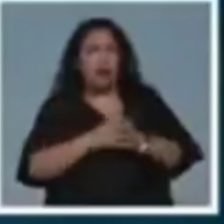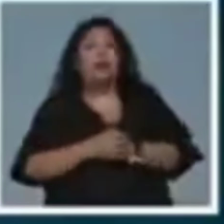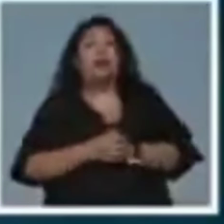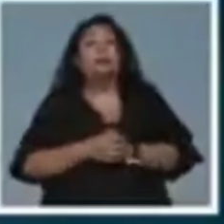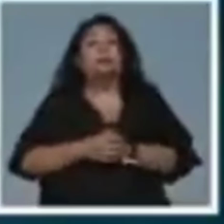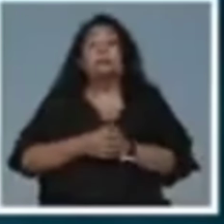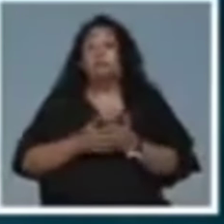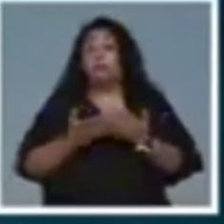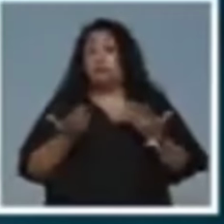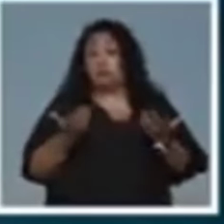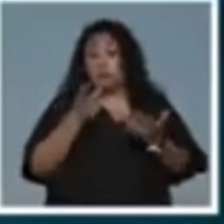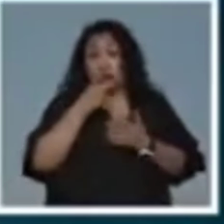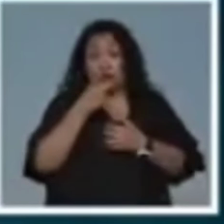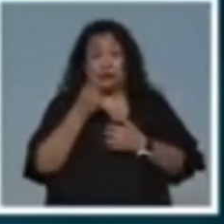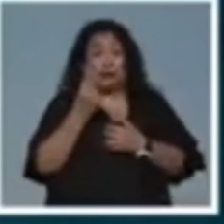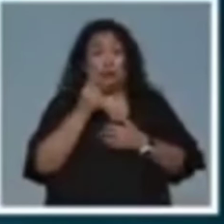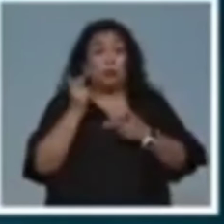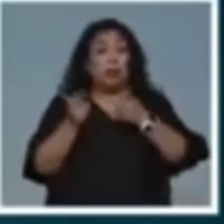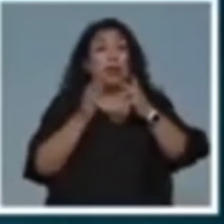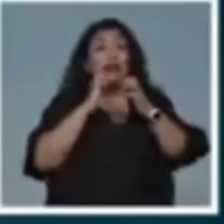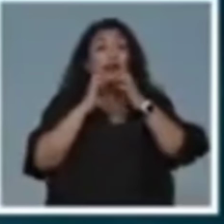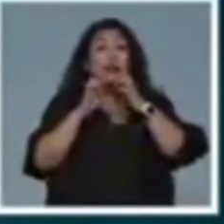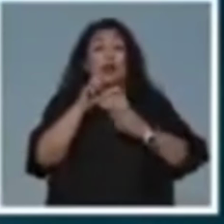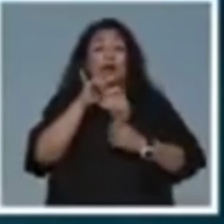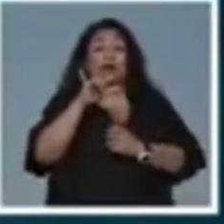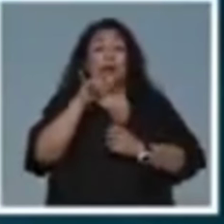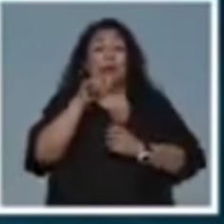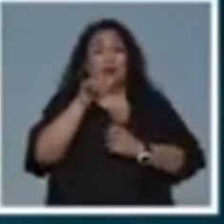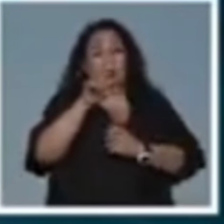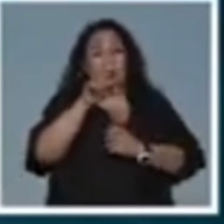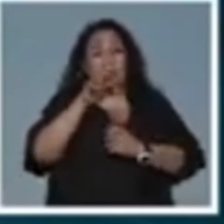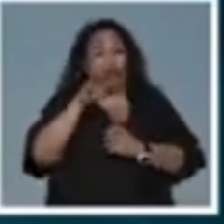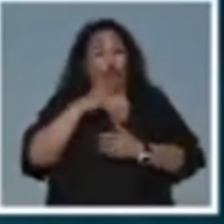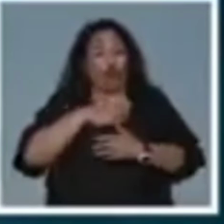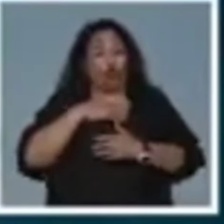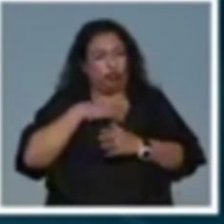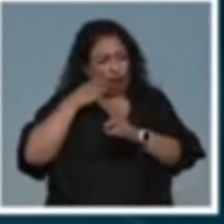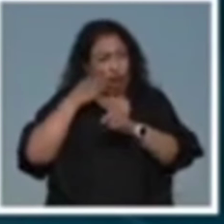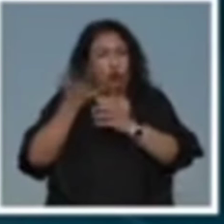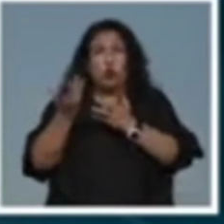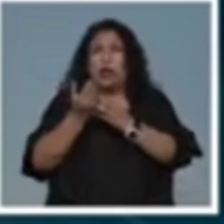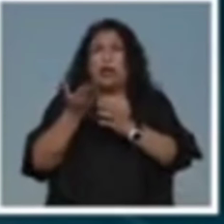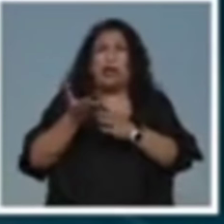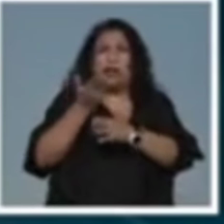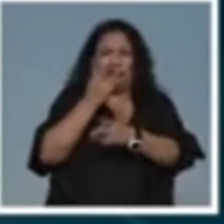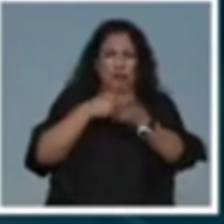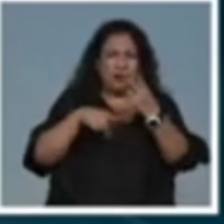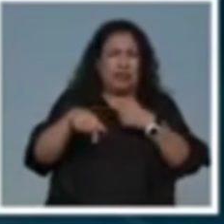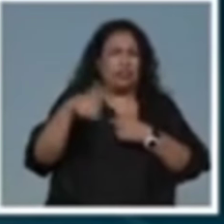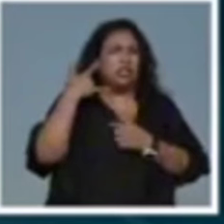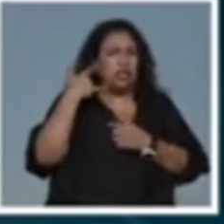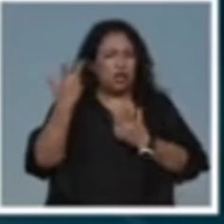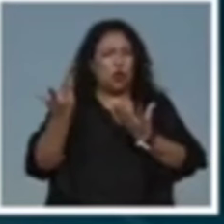Entonces dije, tengo que entrevistar a Lila Downs. Entonces me di a esa tarea y estuvimos juntas antes de venirme a Chicago,